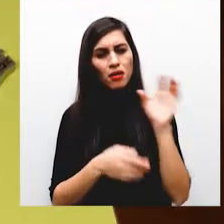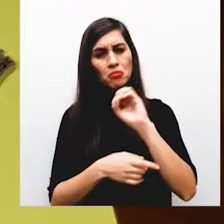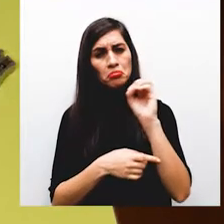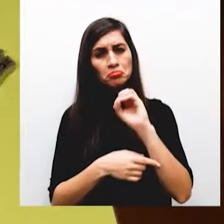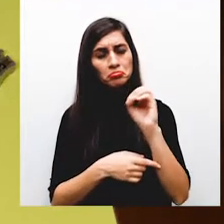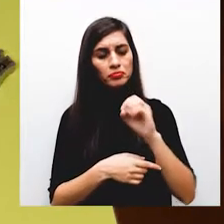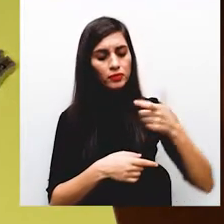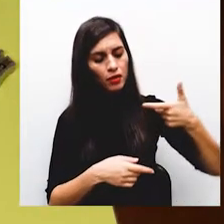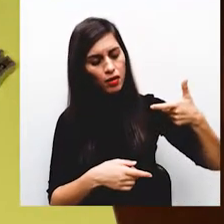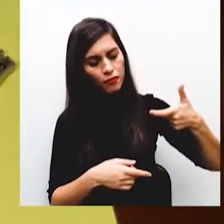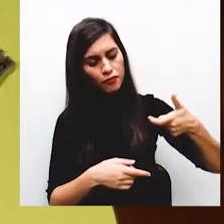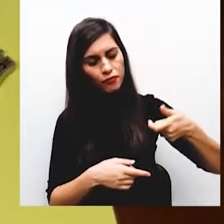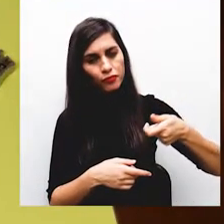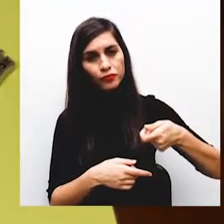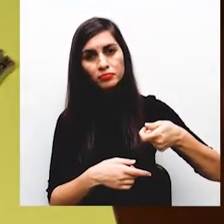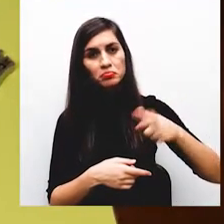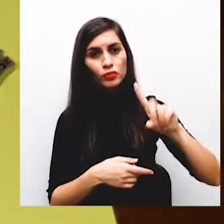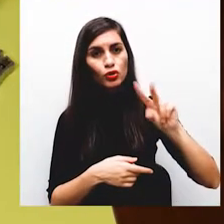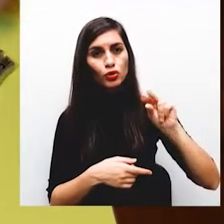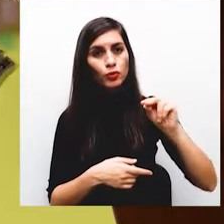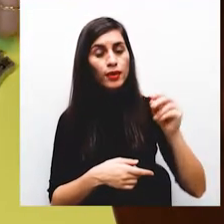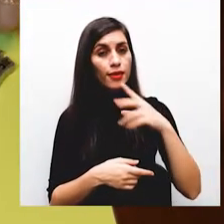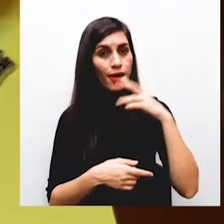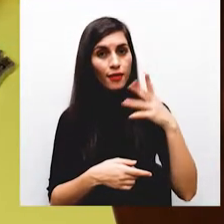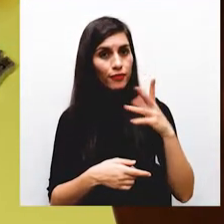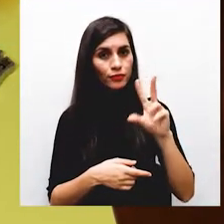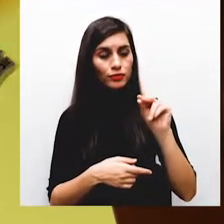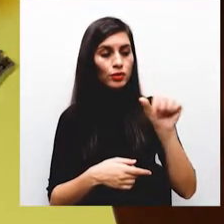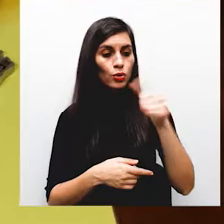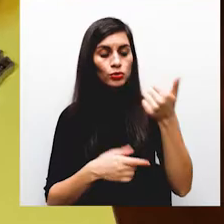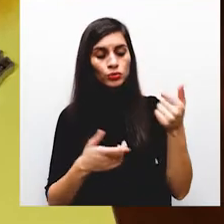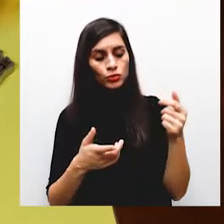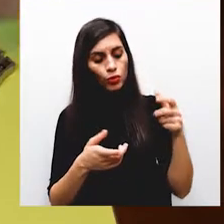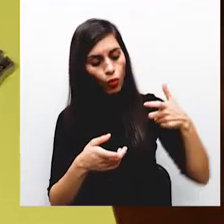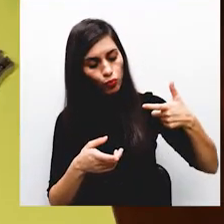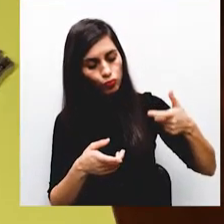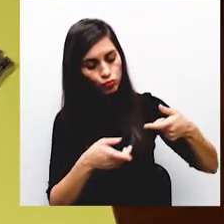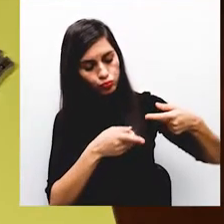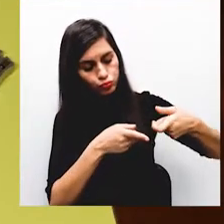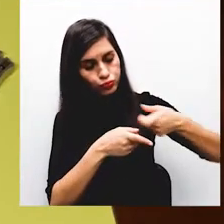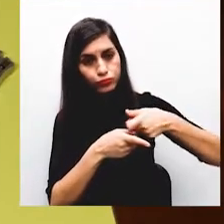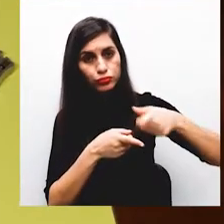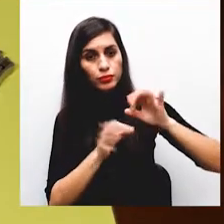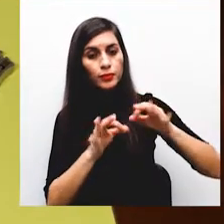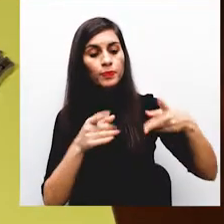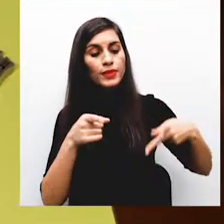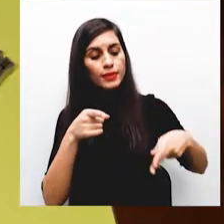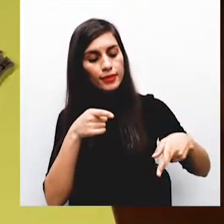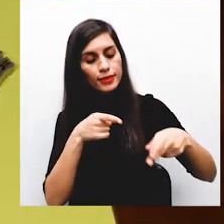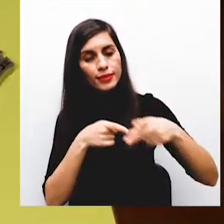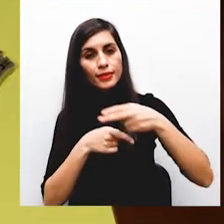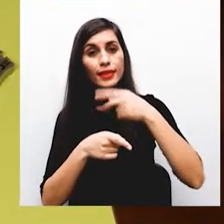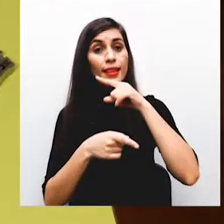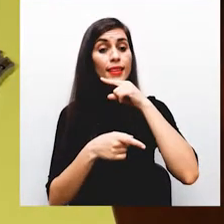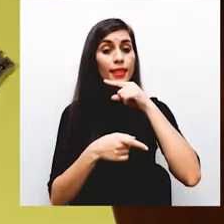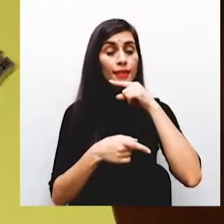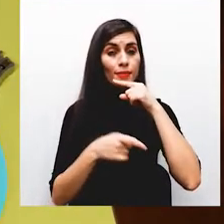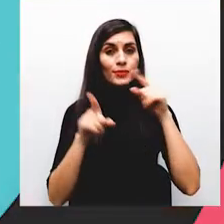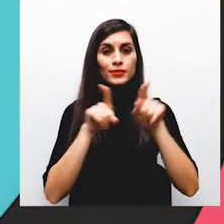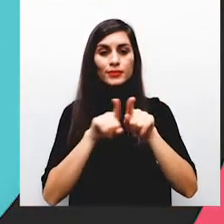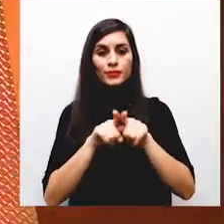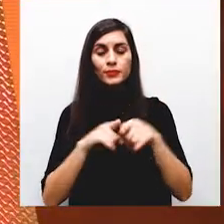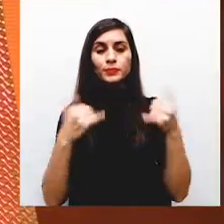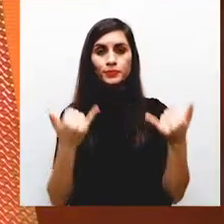blanca o silicón frío. También vamos a necesitar unas tijeras, lápiz para